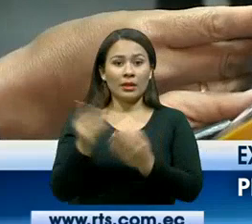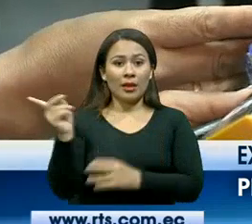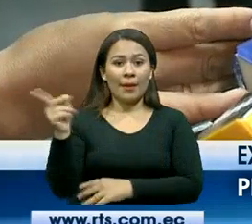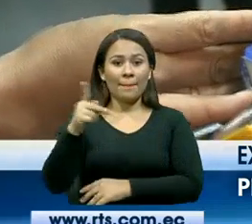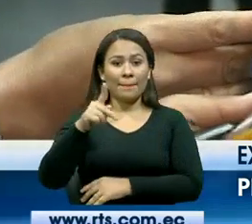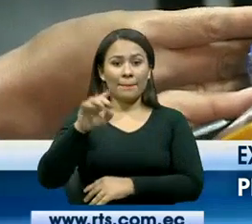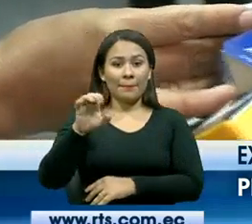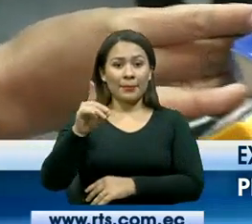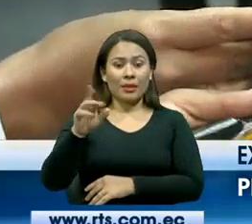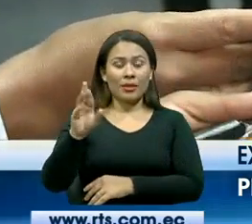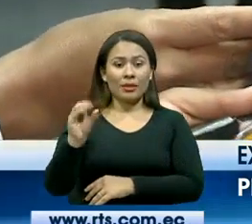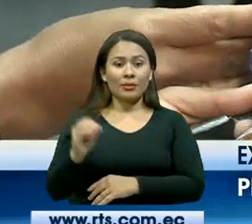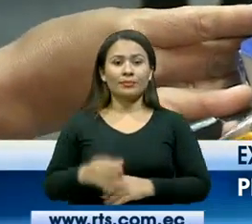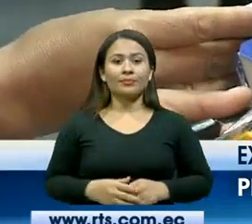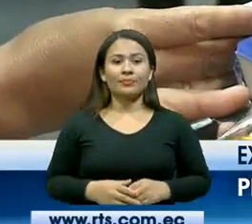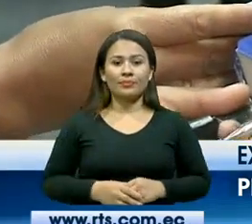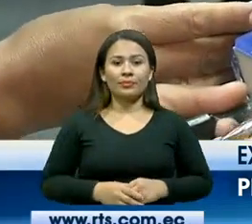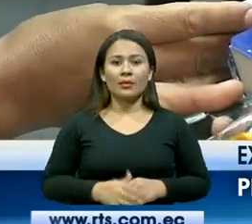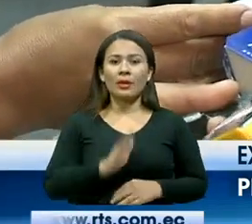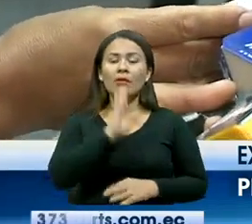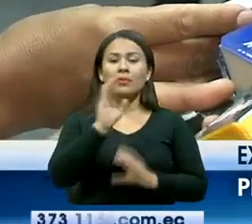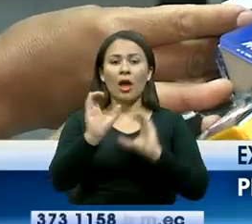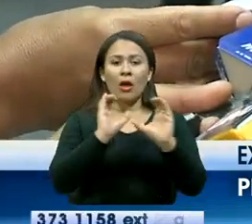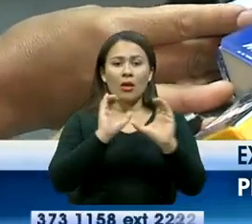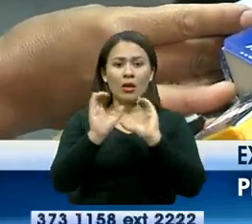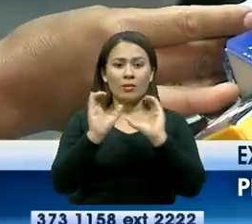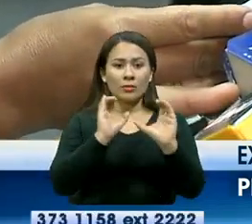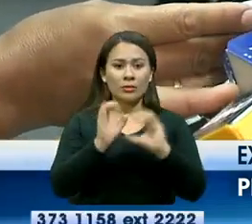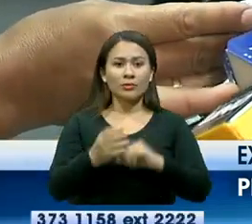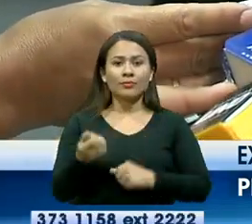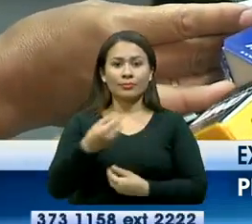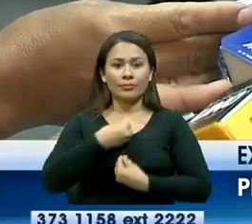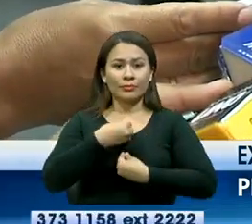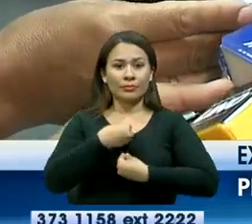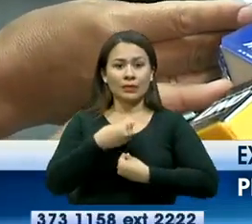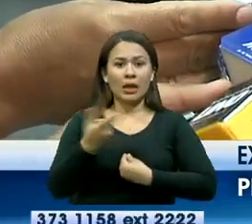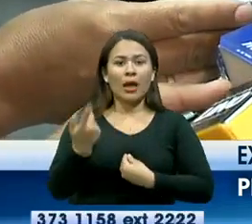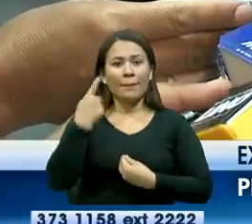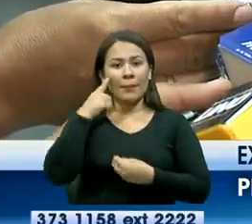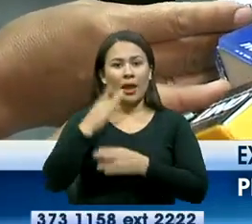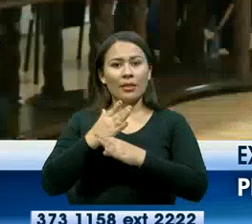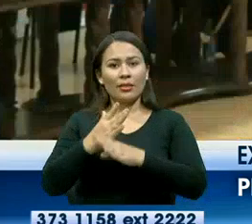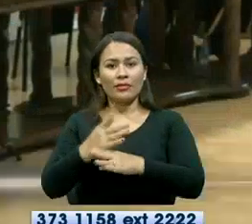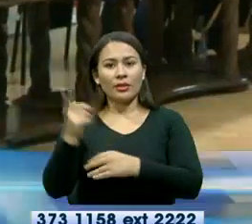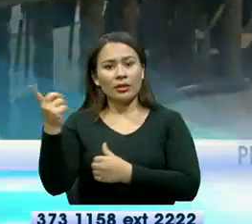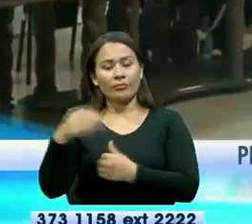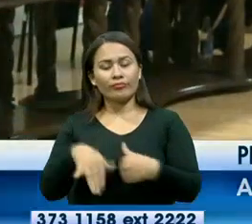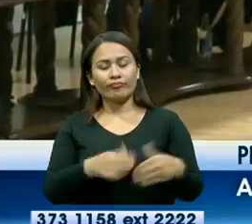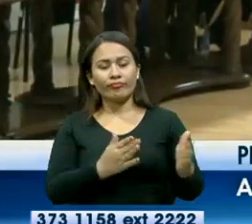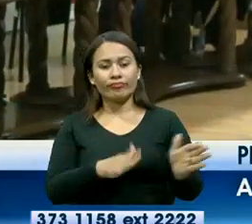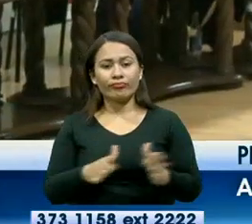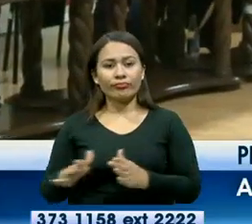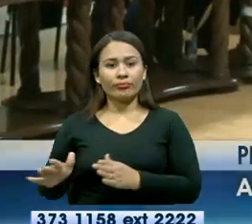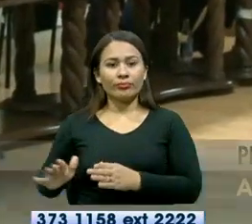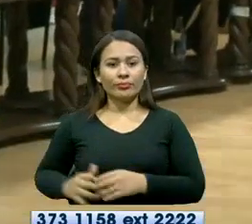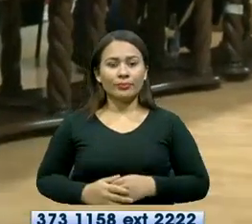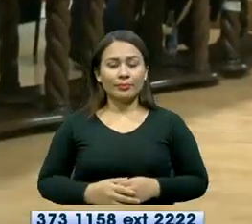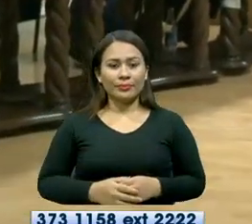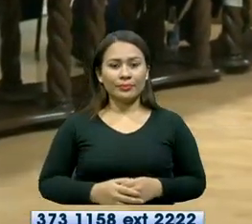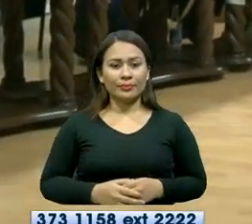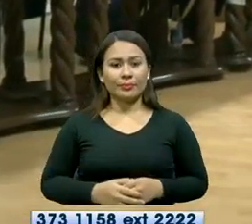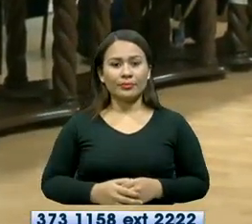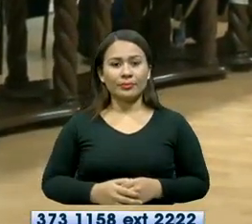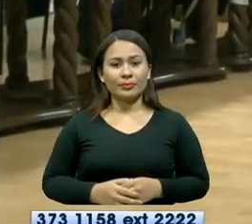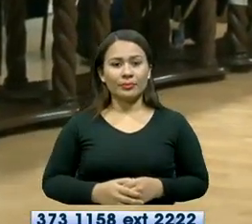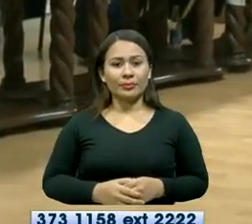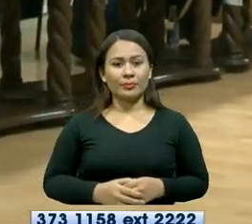Pedro Delgado han estado comunicándose constantemente conmigo para la defensa de este proceso. Informó Héctor